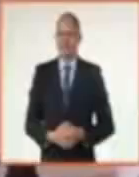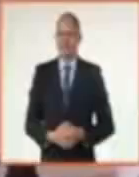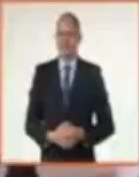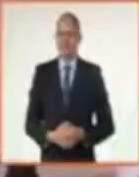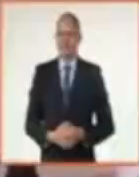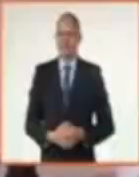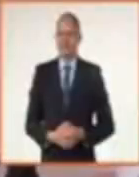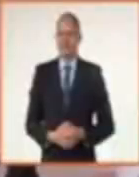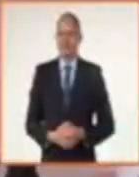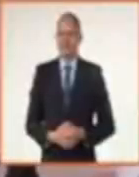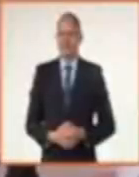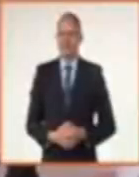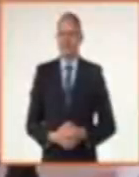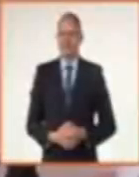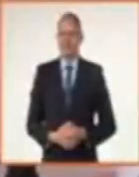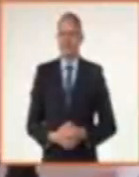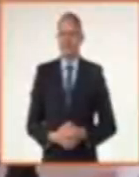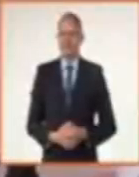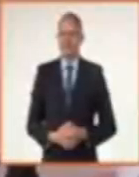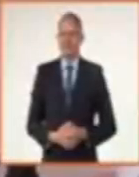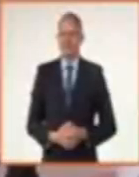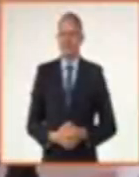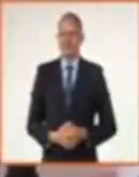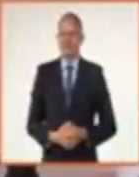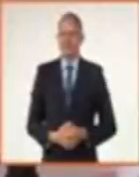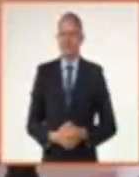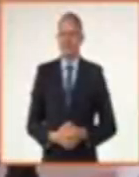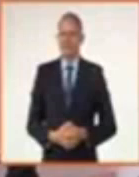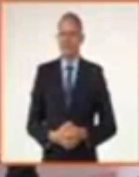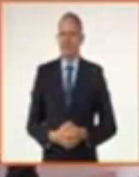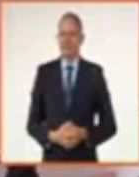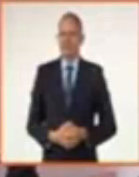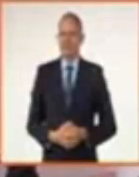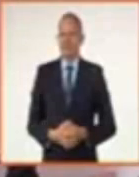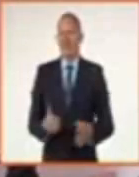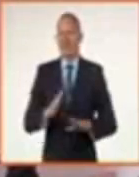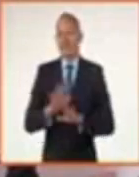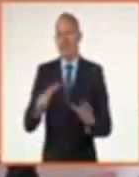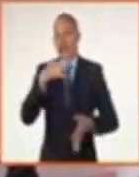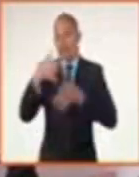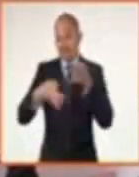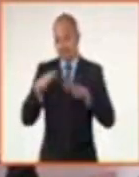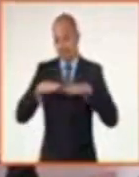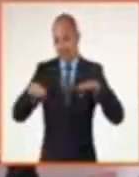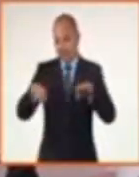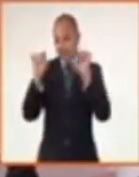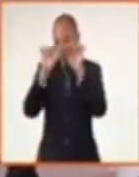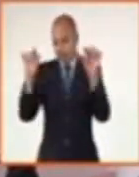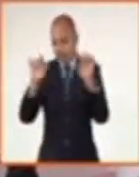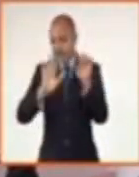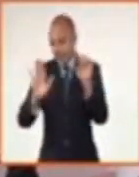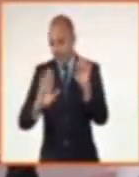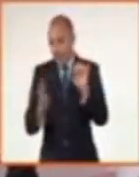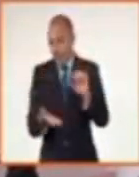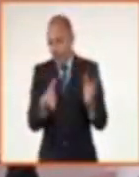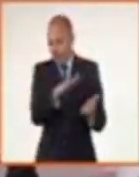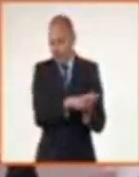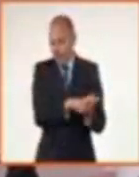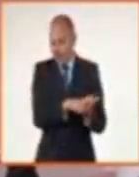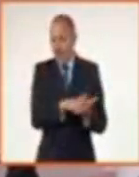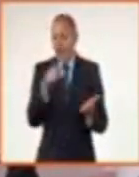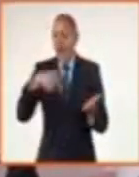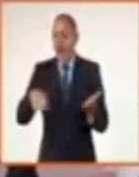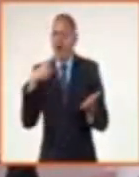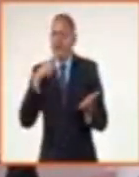Bueno, y antes de comenzar esta mesa redonda, les propongo ir, como es habitual, a nuestra noticia del día,